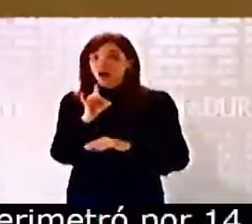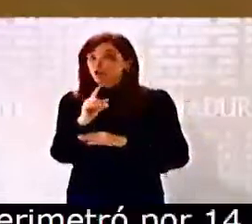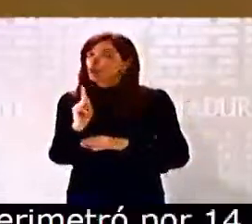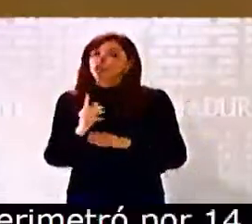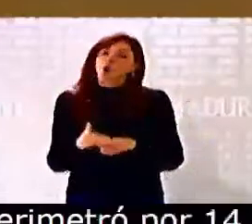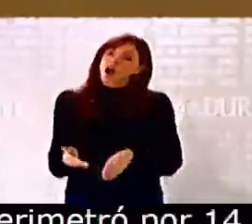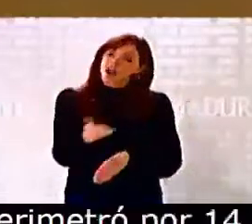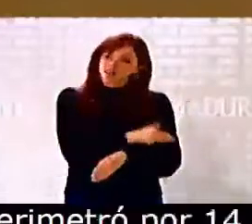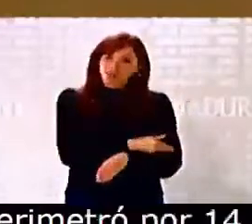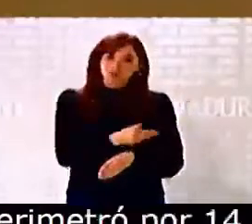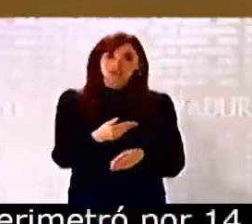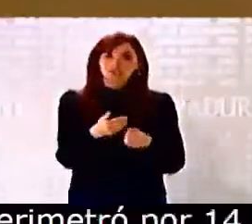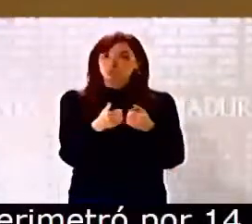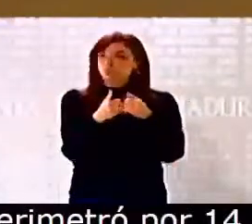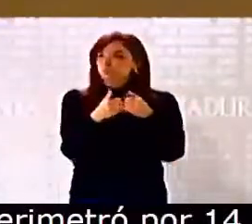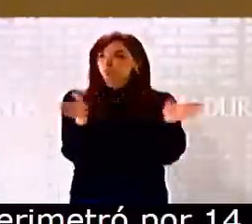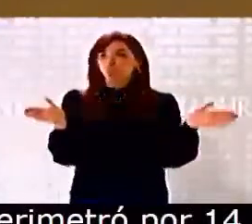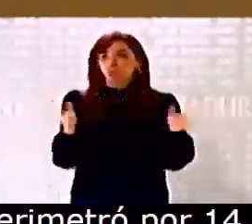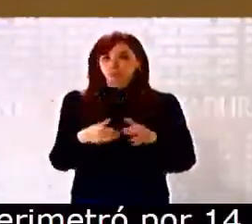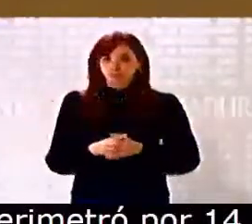previsto